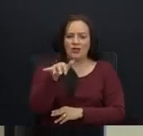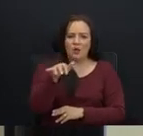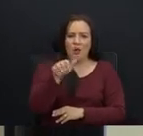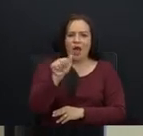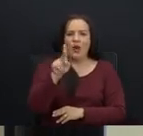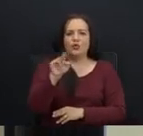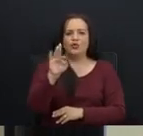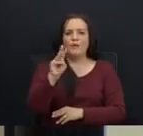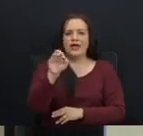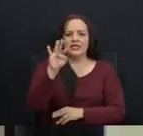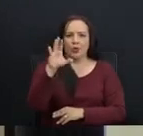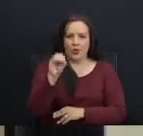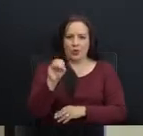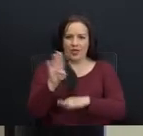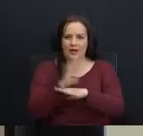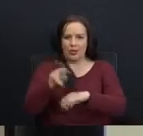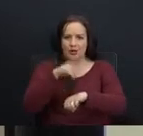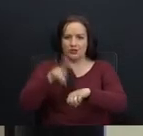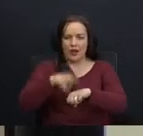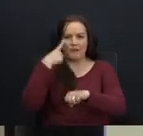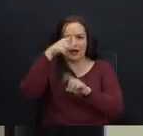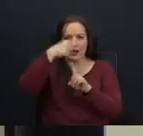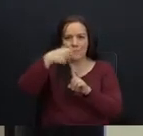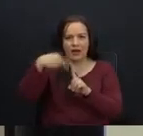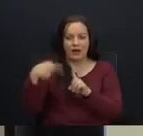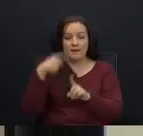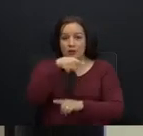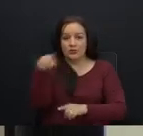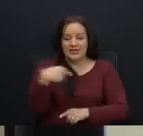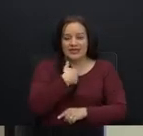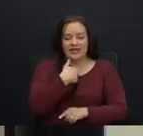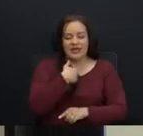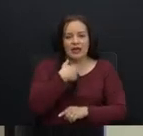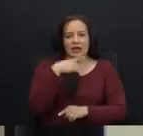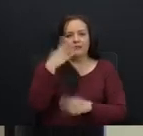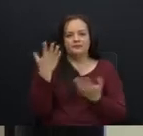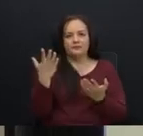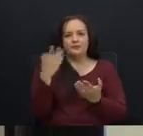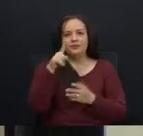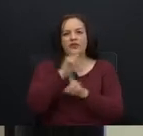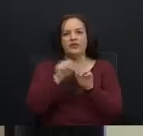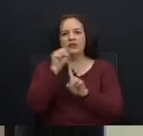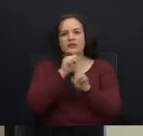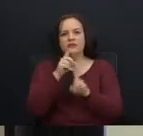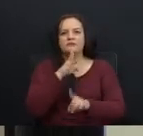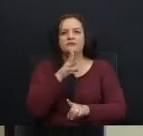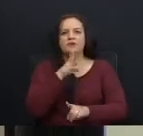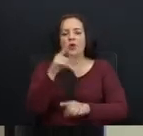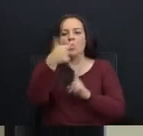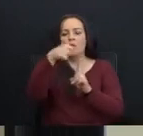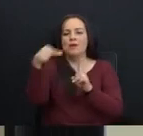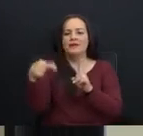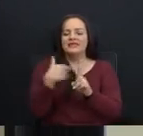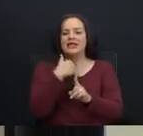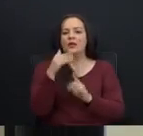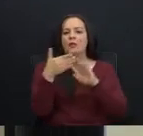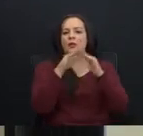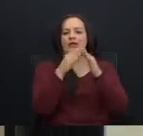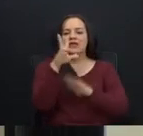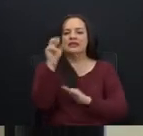que tiene el Banco Nacional para Guápiles. Pero para que tengan una dimensión de lo que estoy hablando, Guápiles tiene una población de casi